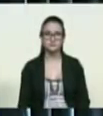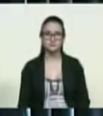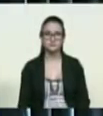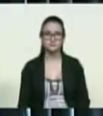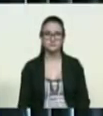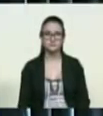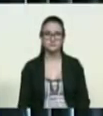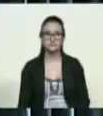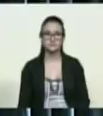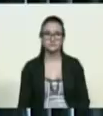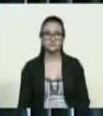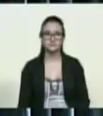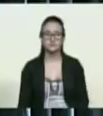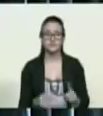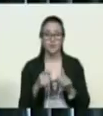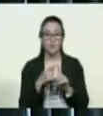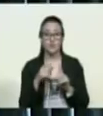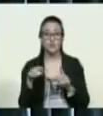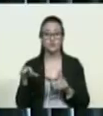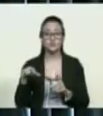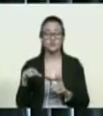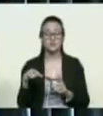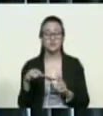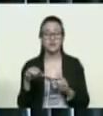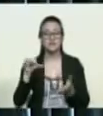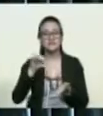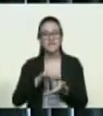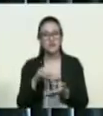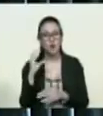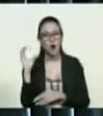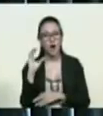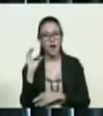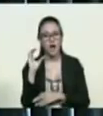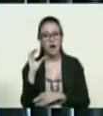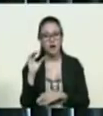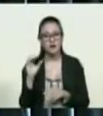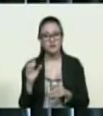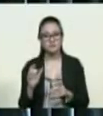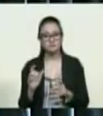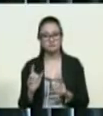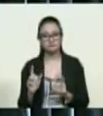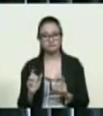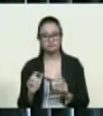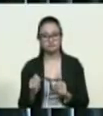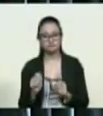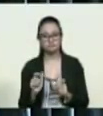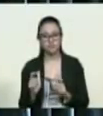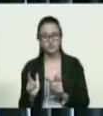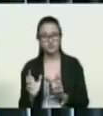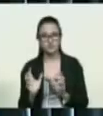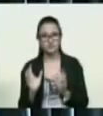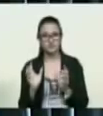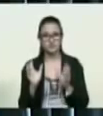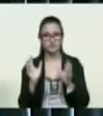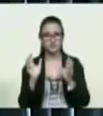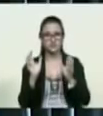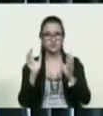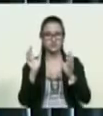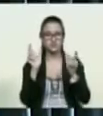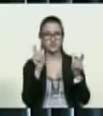que uno iba a volar desde el centro empresarial Cipreses, se iba a desplazar por encima de la plaza Diego